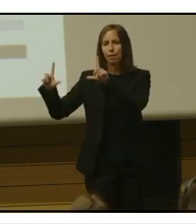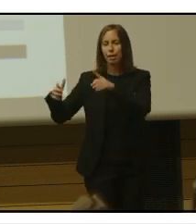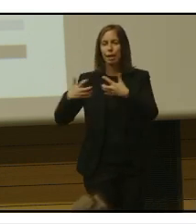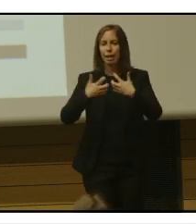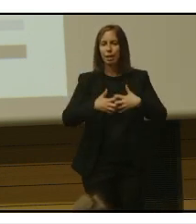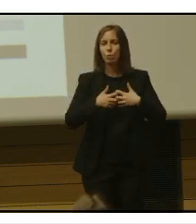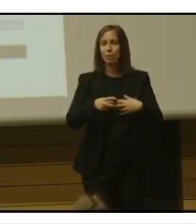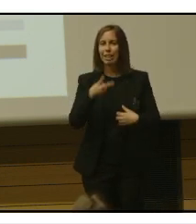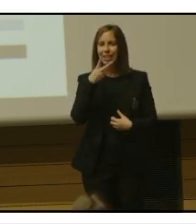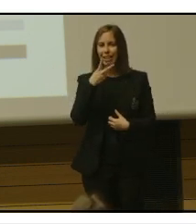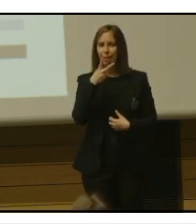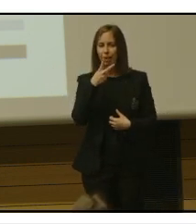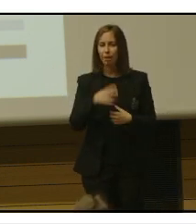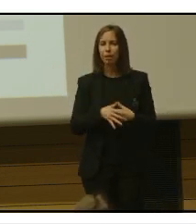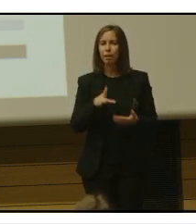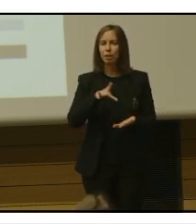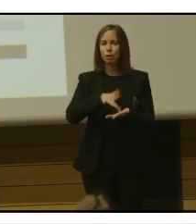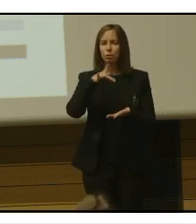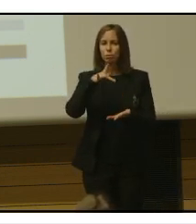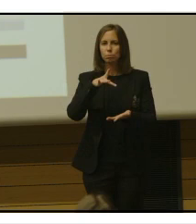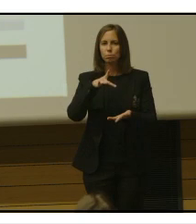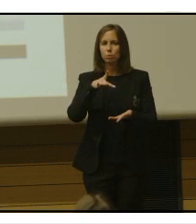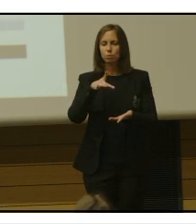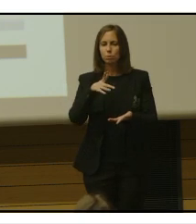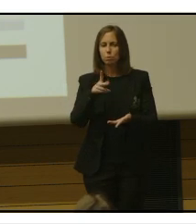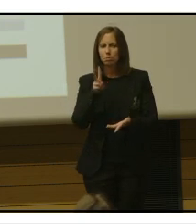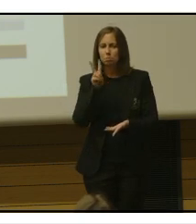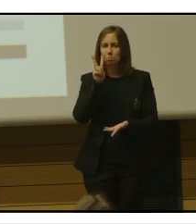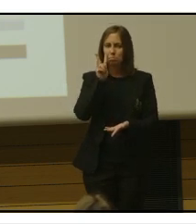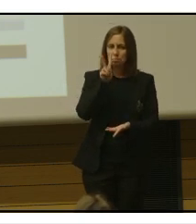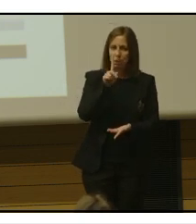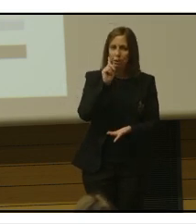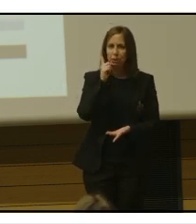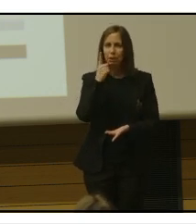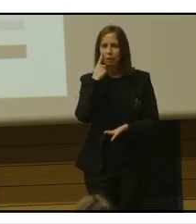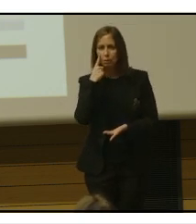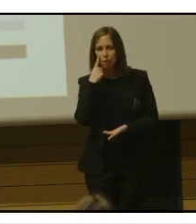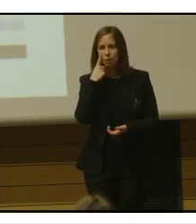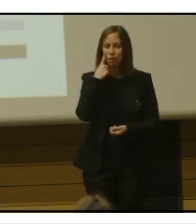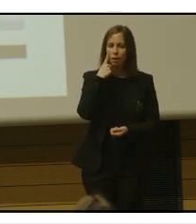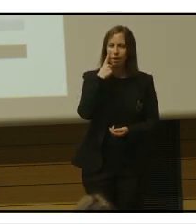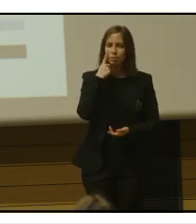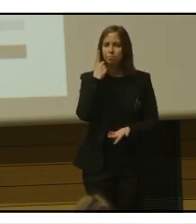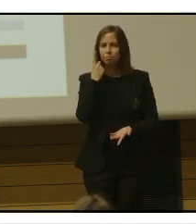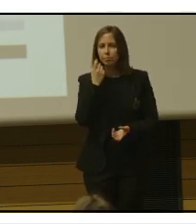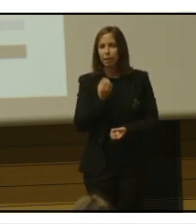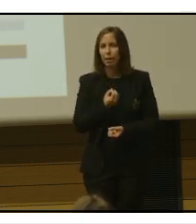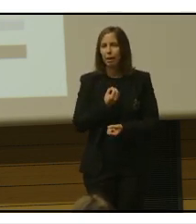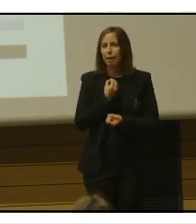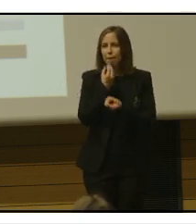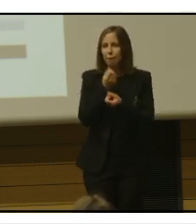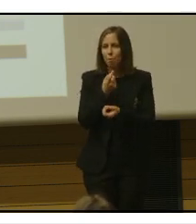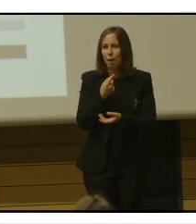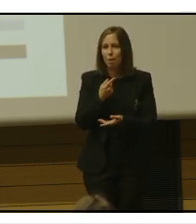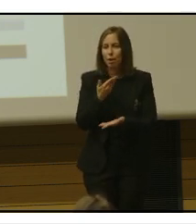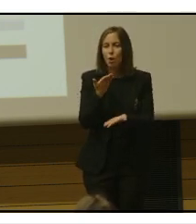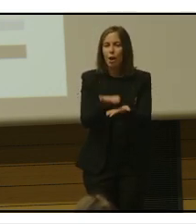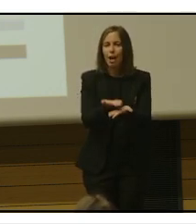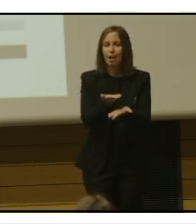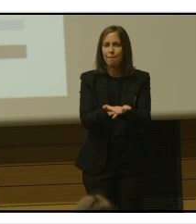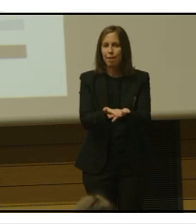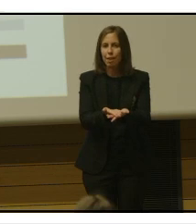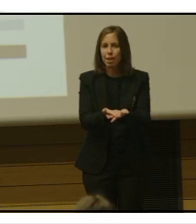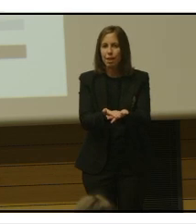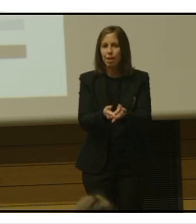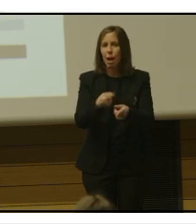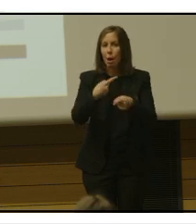La industria tabaquera, en el momento que se ve que empieza a salir a la luz toda esta evidencia de que el producto